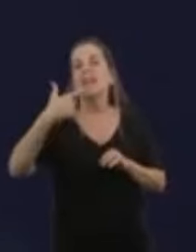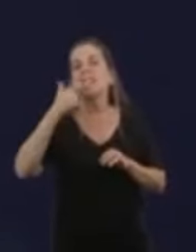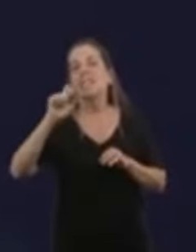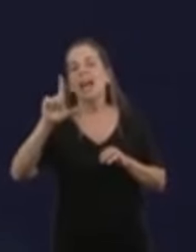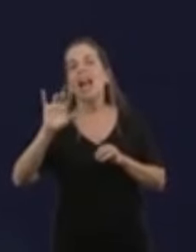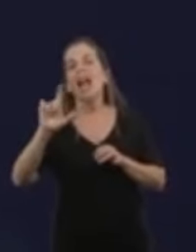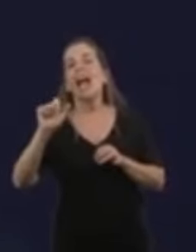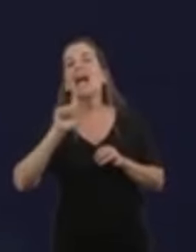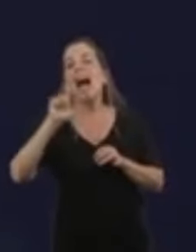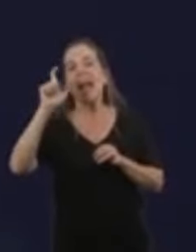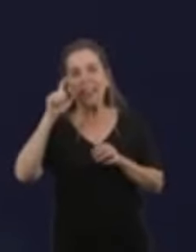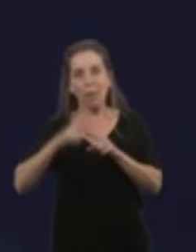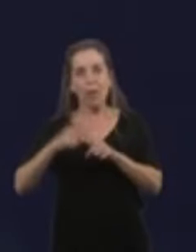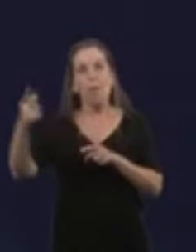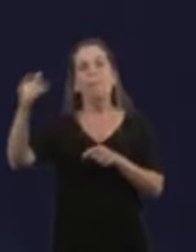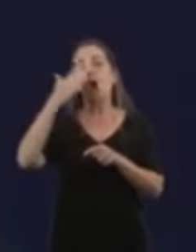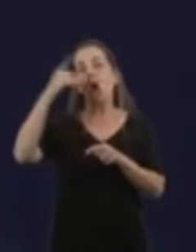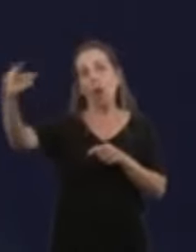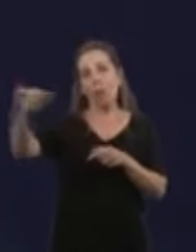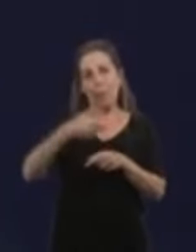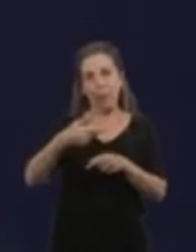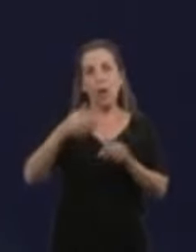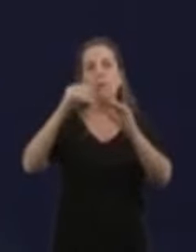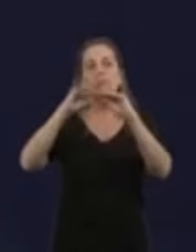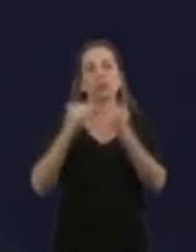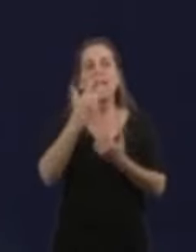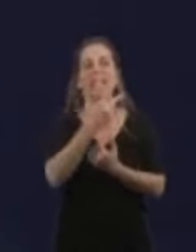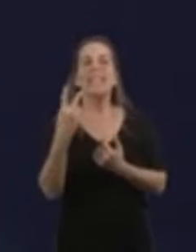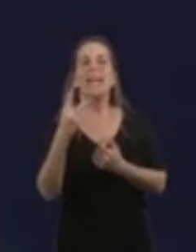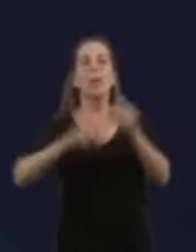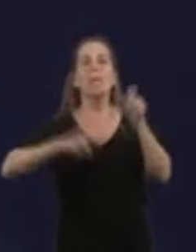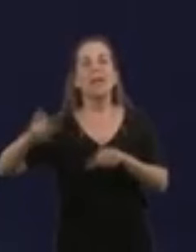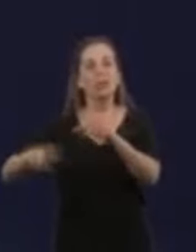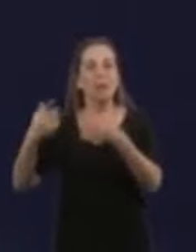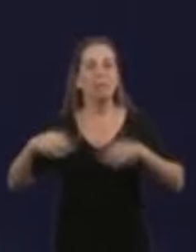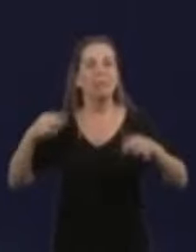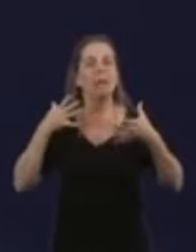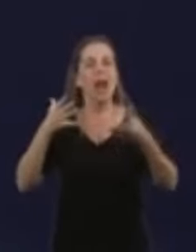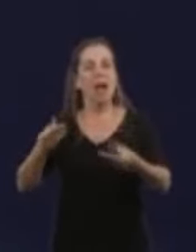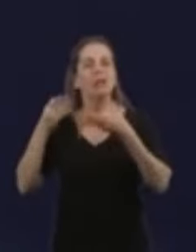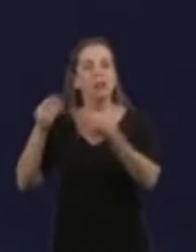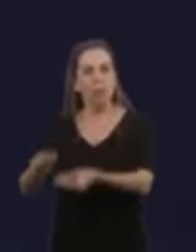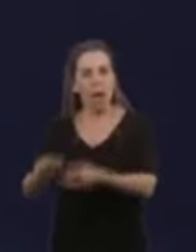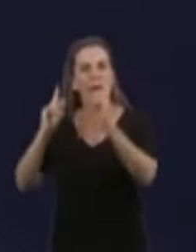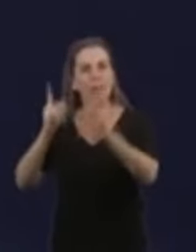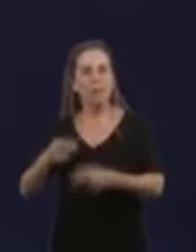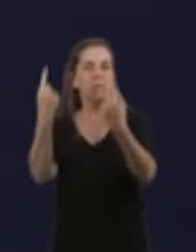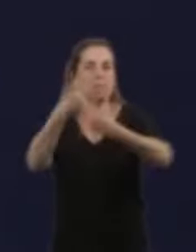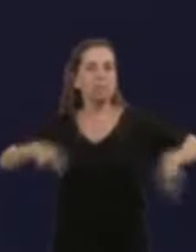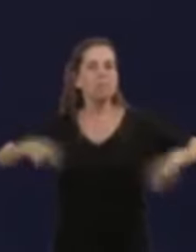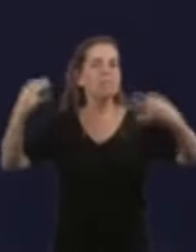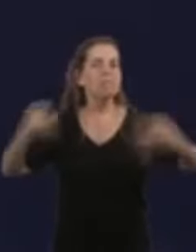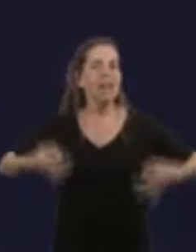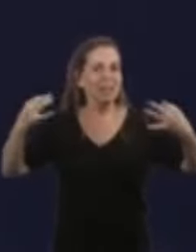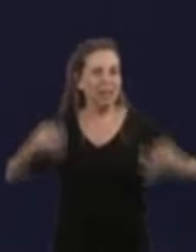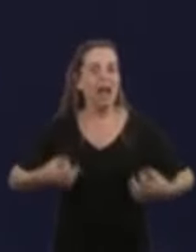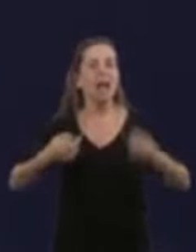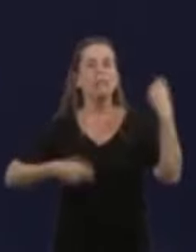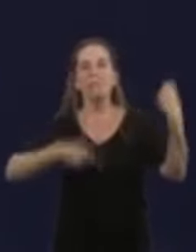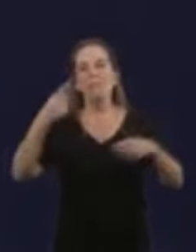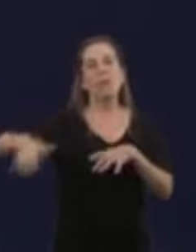provincia se encuentran 32 brigadistas de la brigada nacional Sur con vehículos y equipamiento especial también se